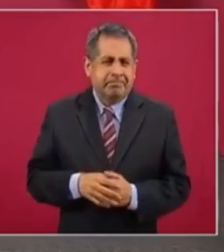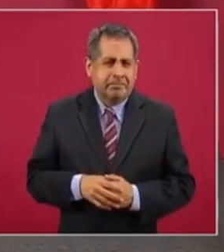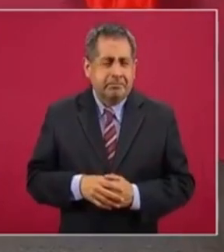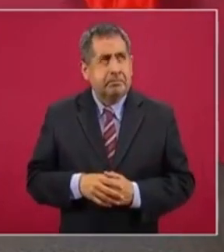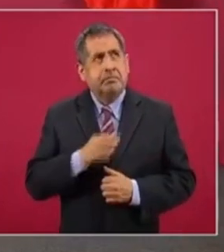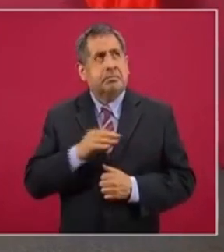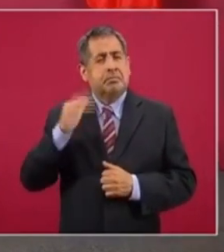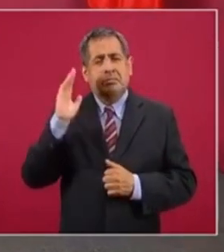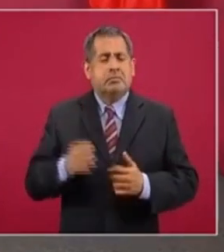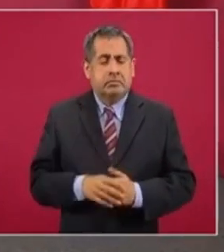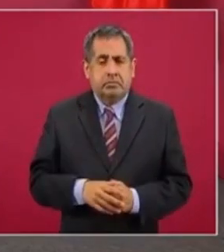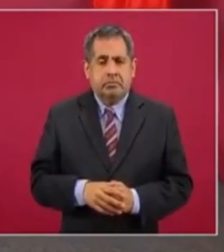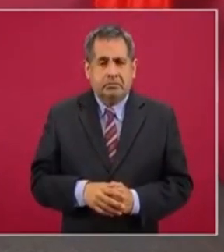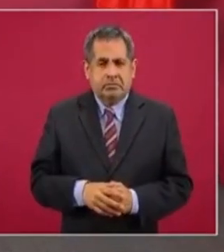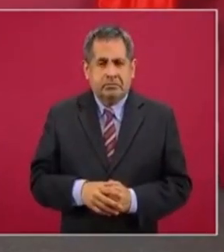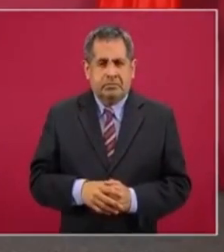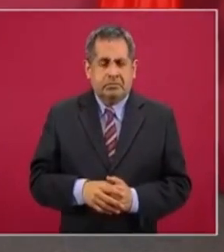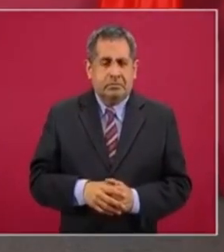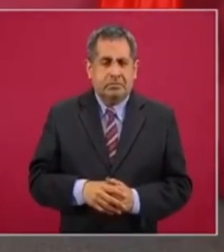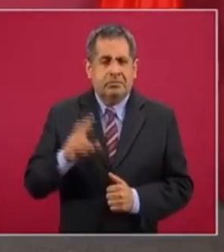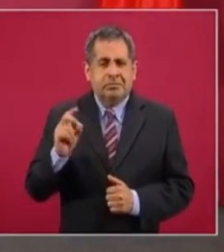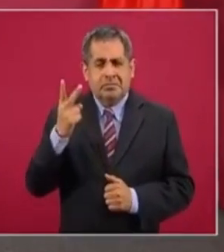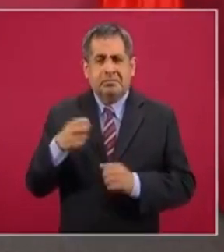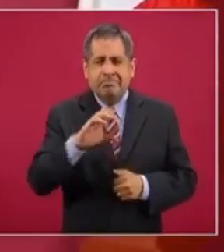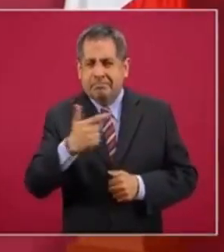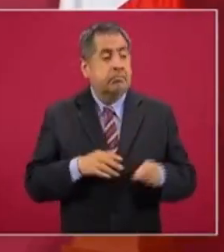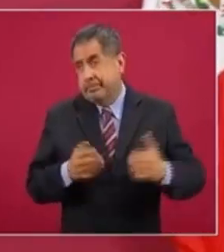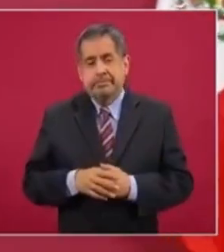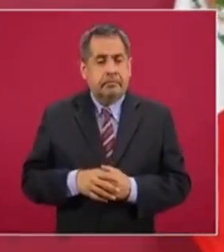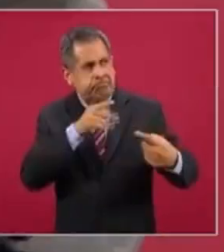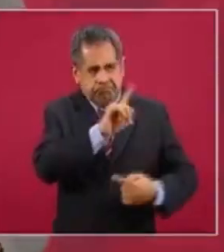1988. ¿Cuánto tiempo es eso? ¿Cuánto? 32 años.